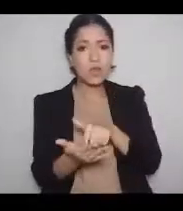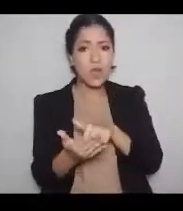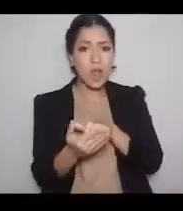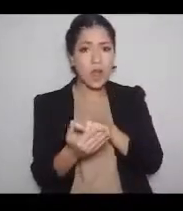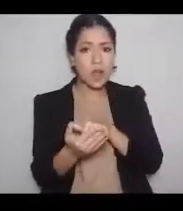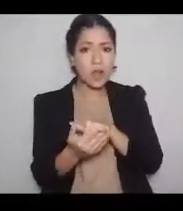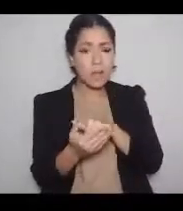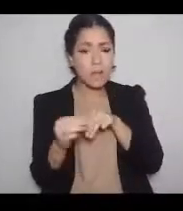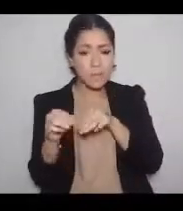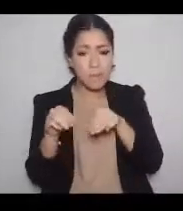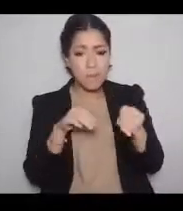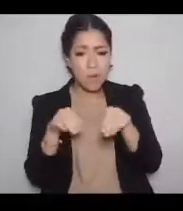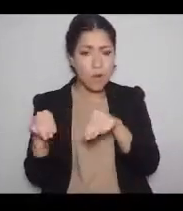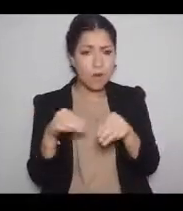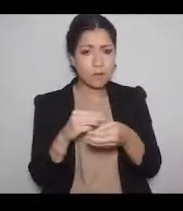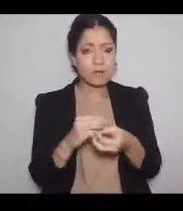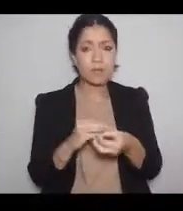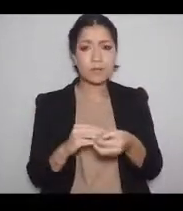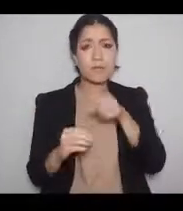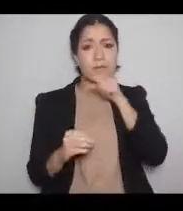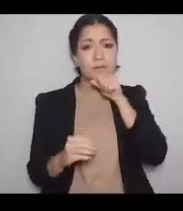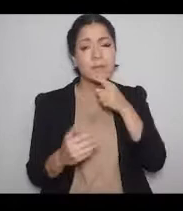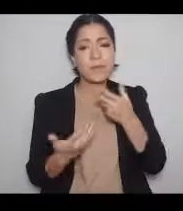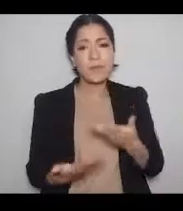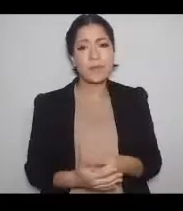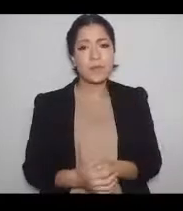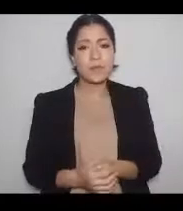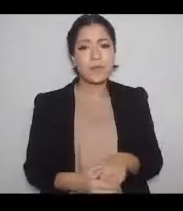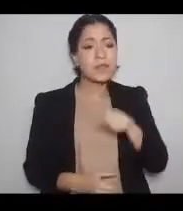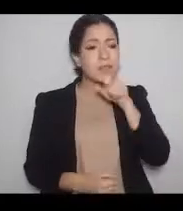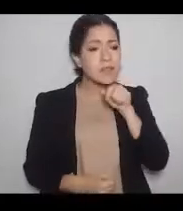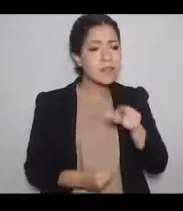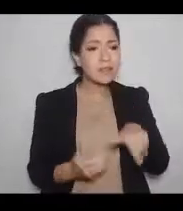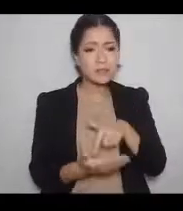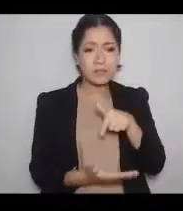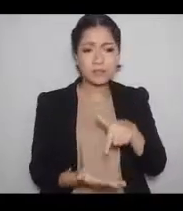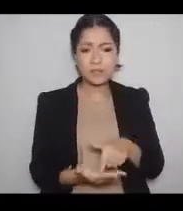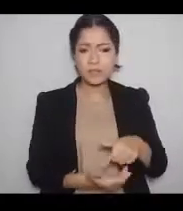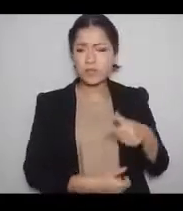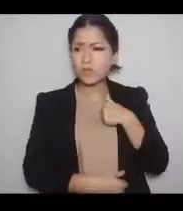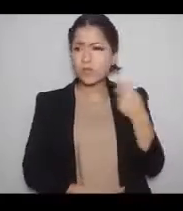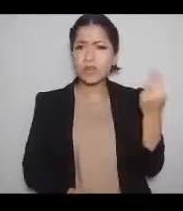tus mediciones. Hoy voy a sustanciarlas, te lo perjuro.